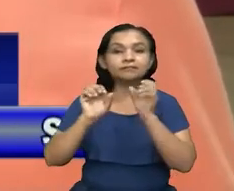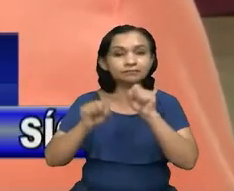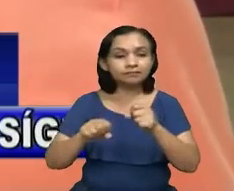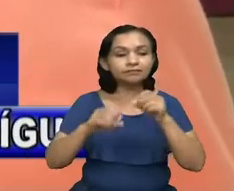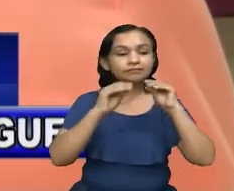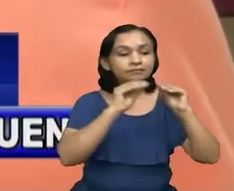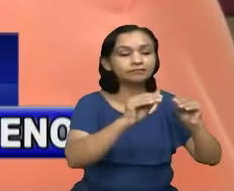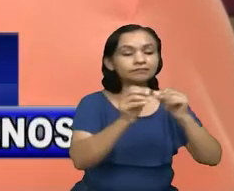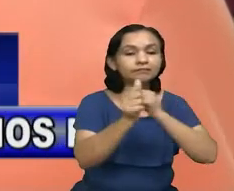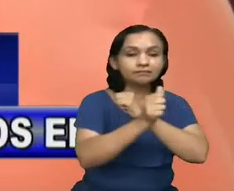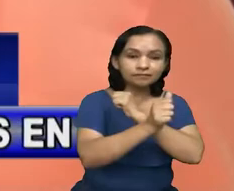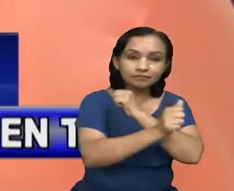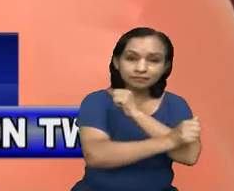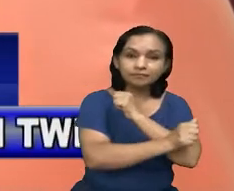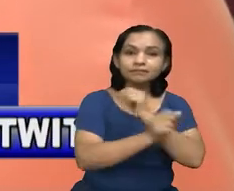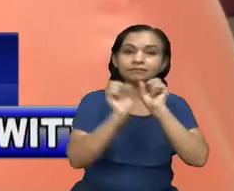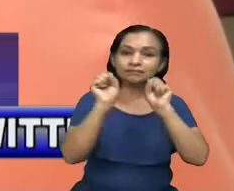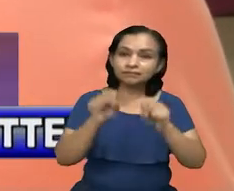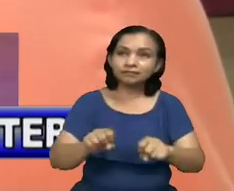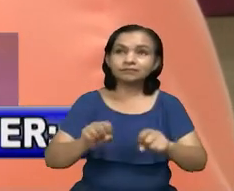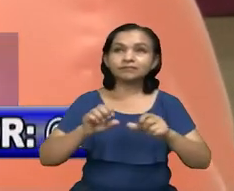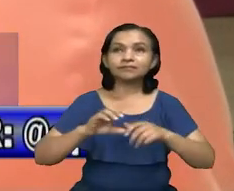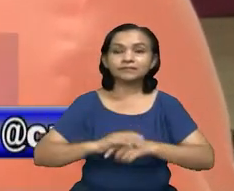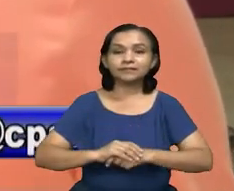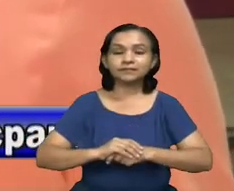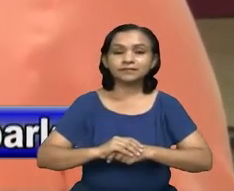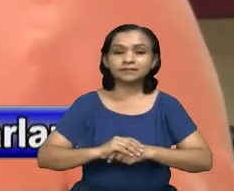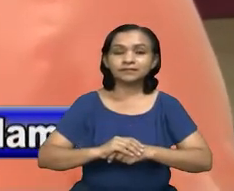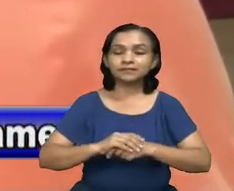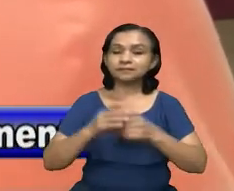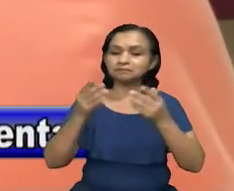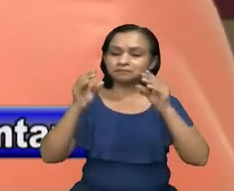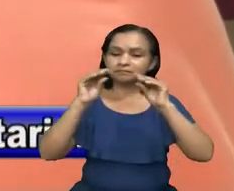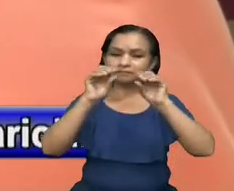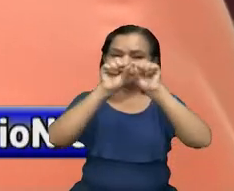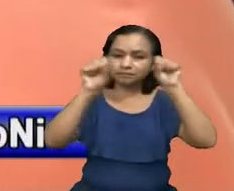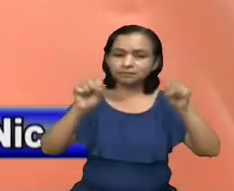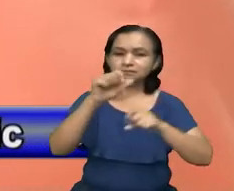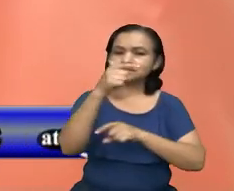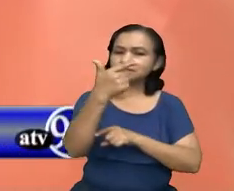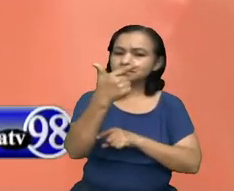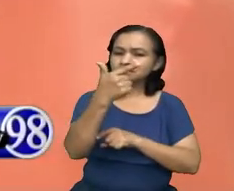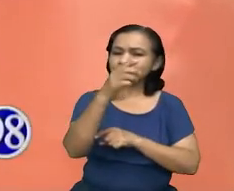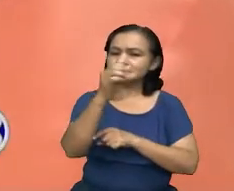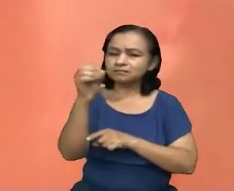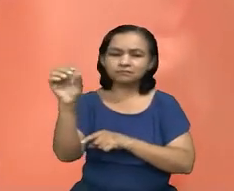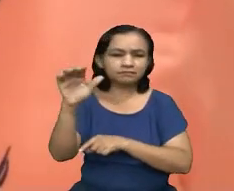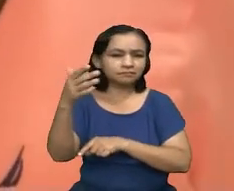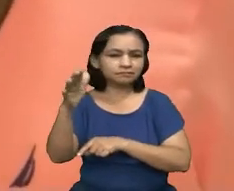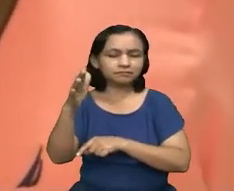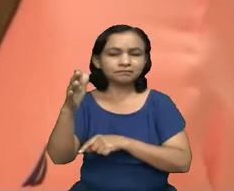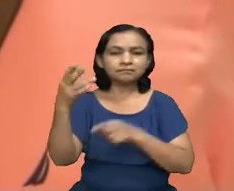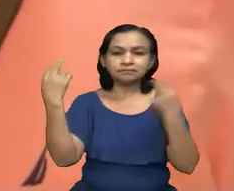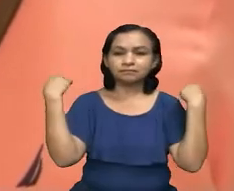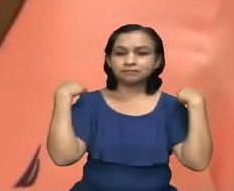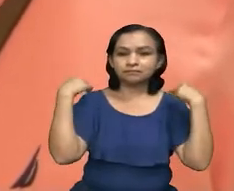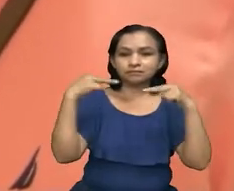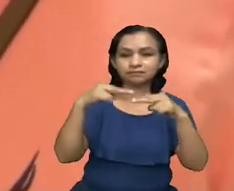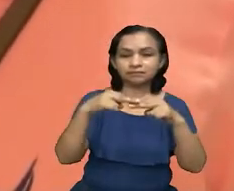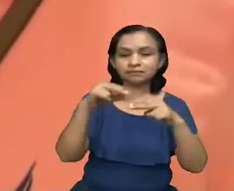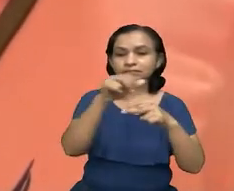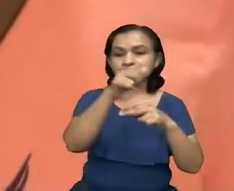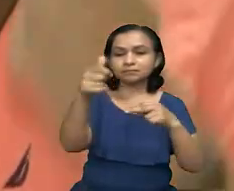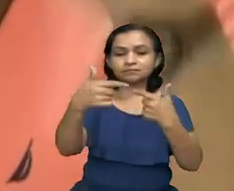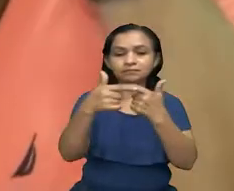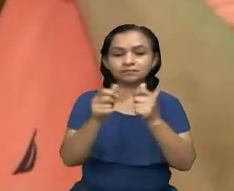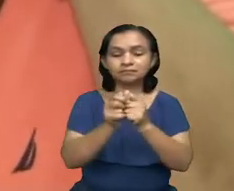sus alumnos. En el año se han capacitado 700 y tantos de secundaria y otro tanto